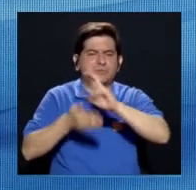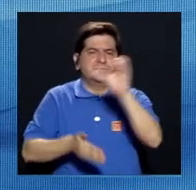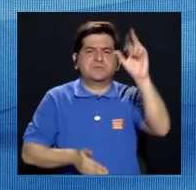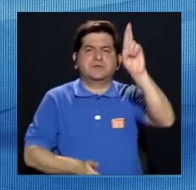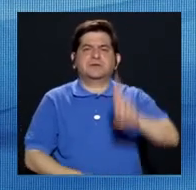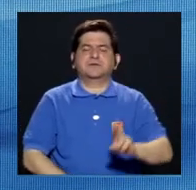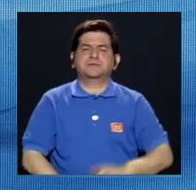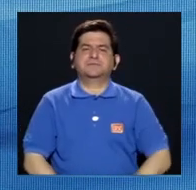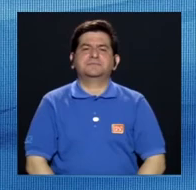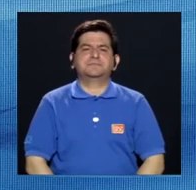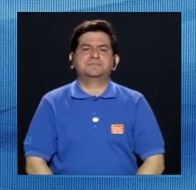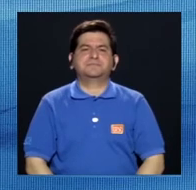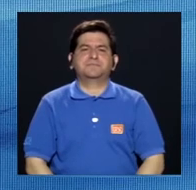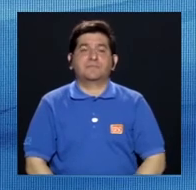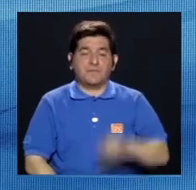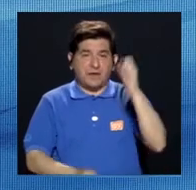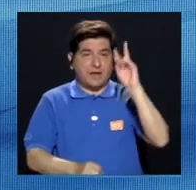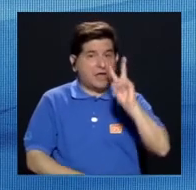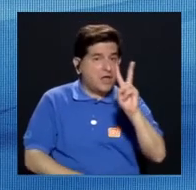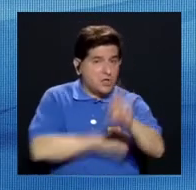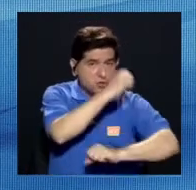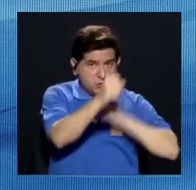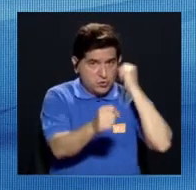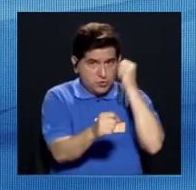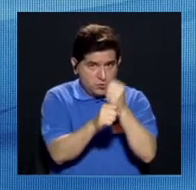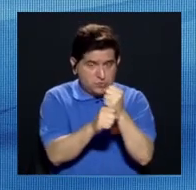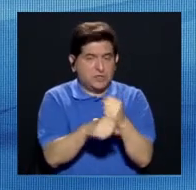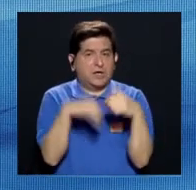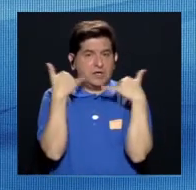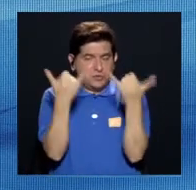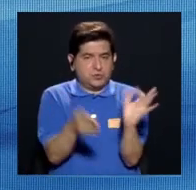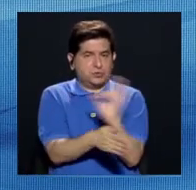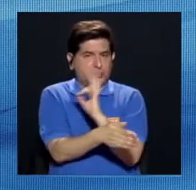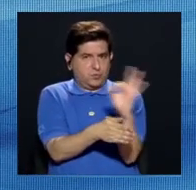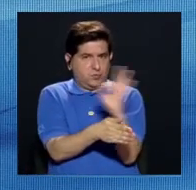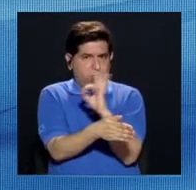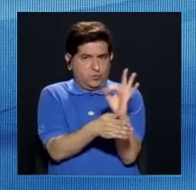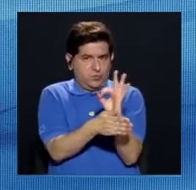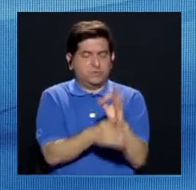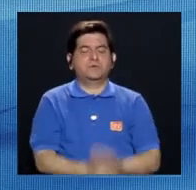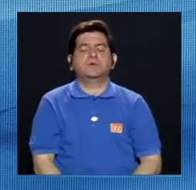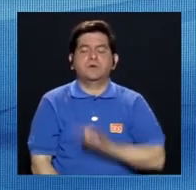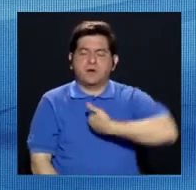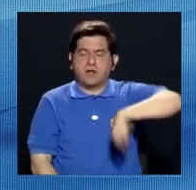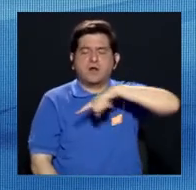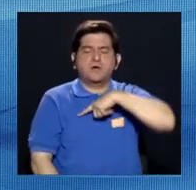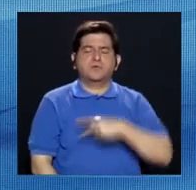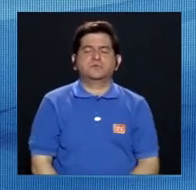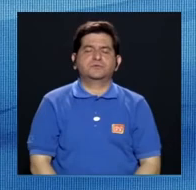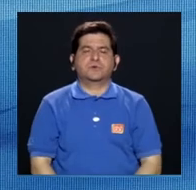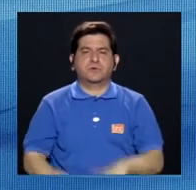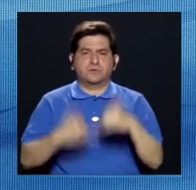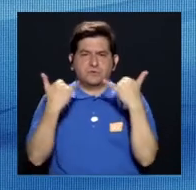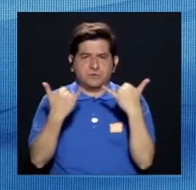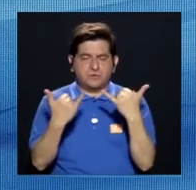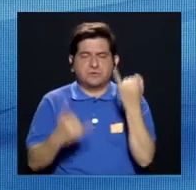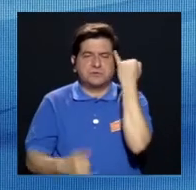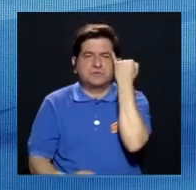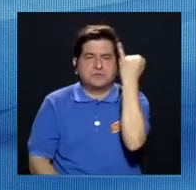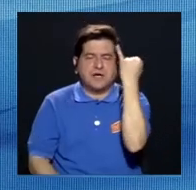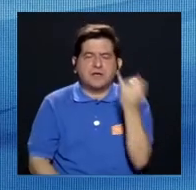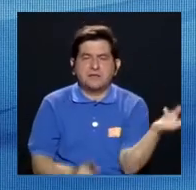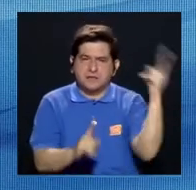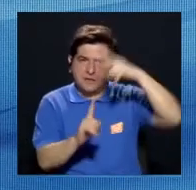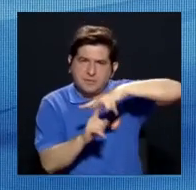Costa Rica. En los 2 años en que ha funcionado, hemos puesto en marcha esta